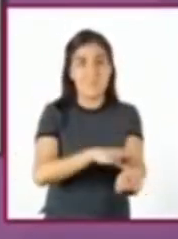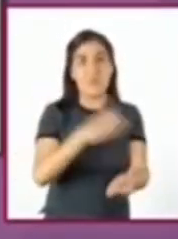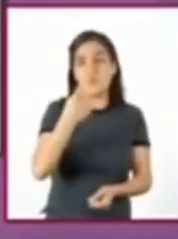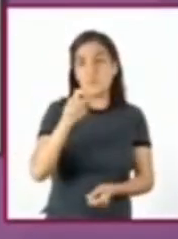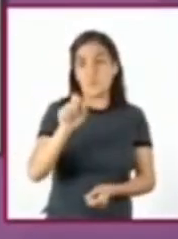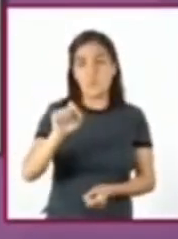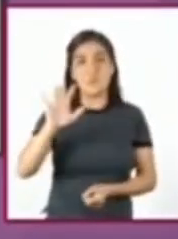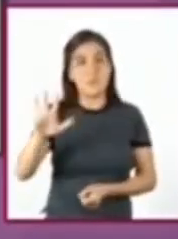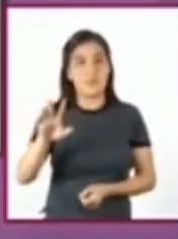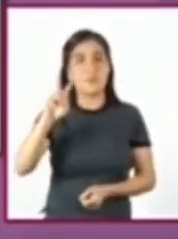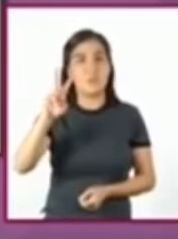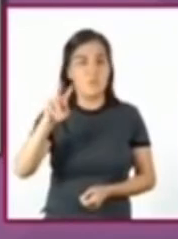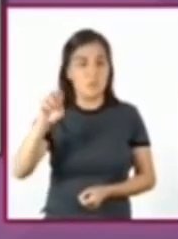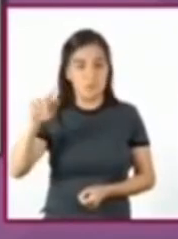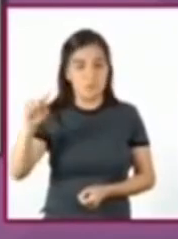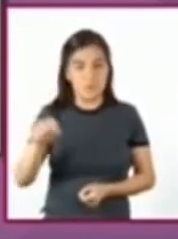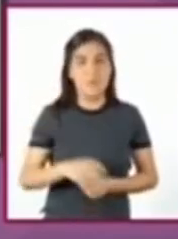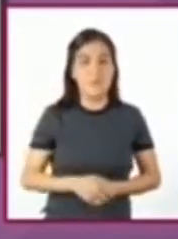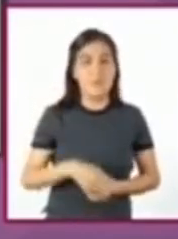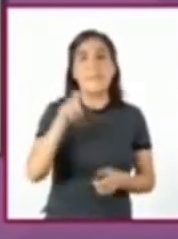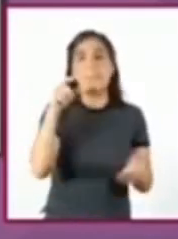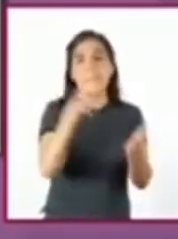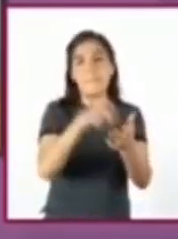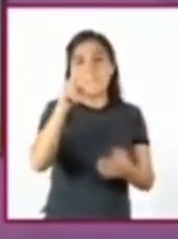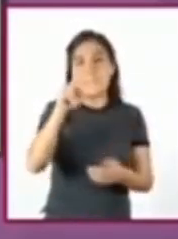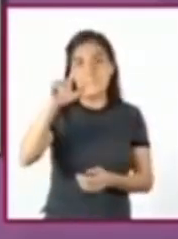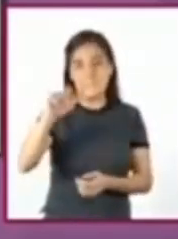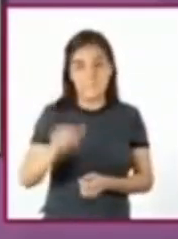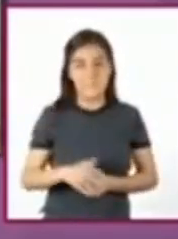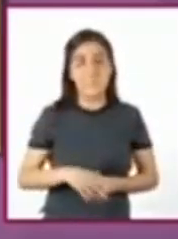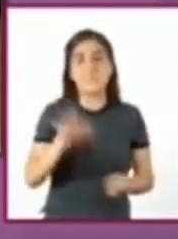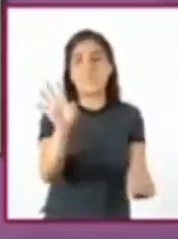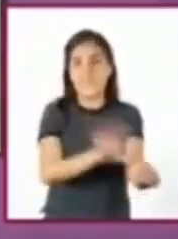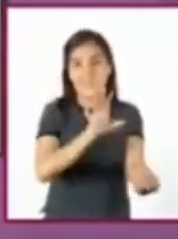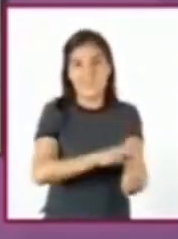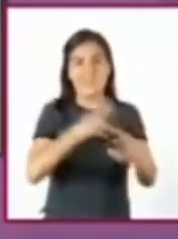volts, pilas y cables.